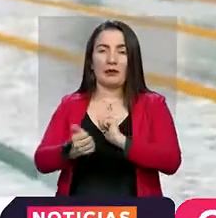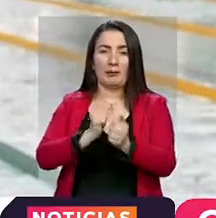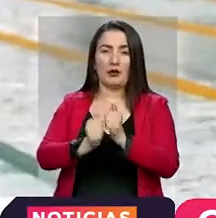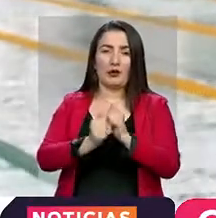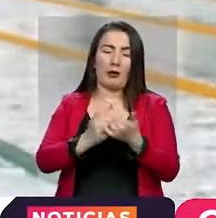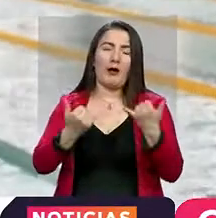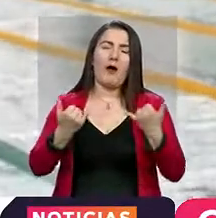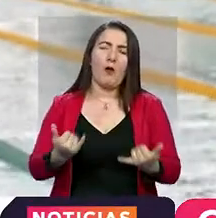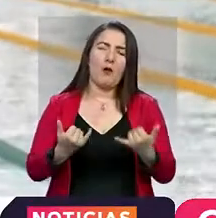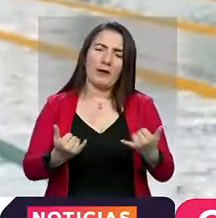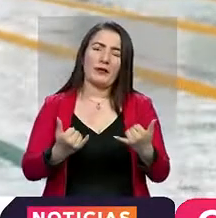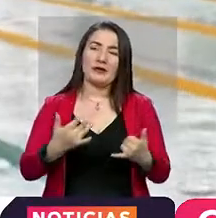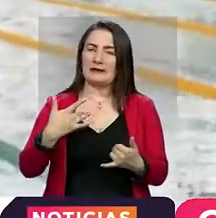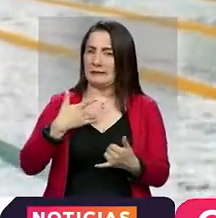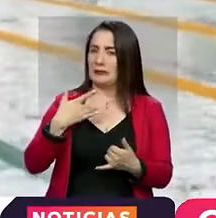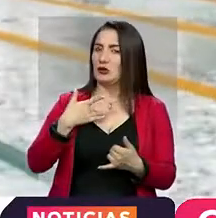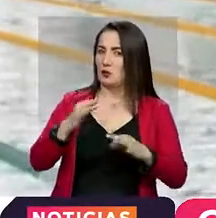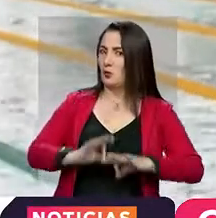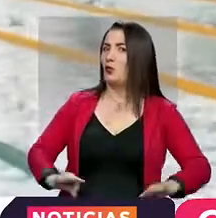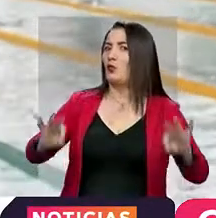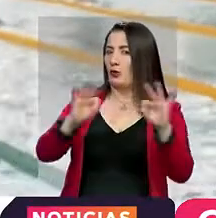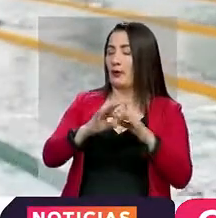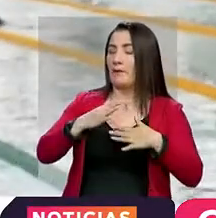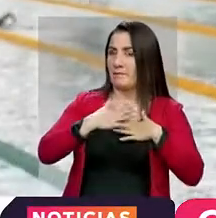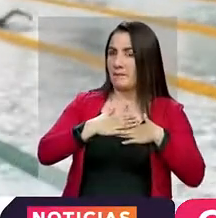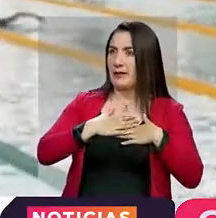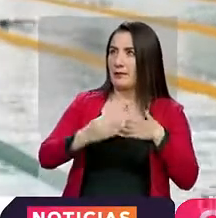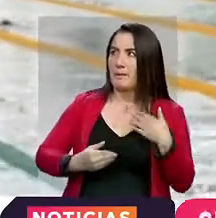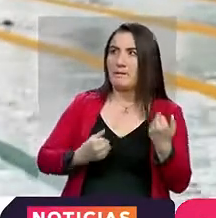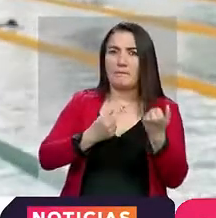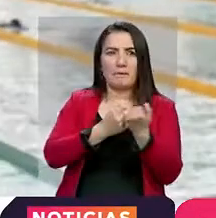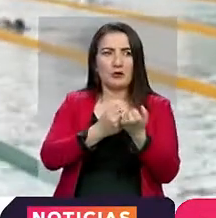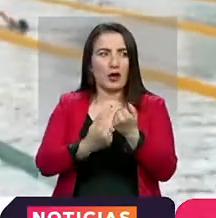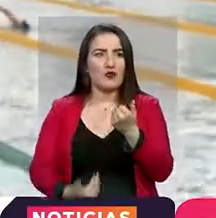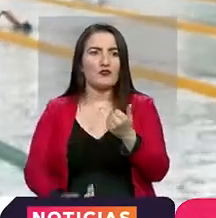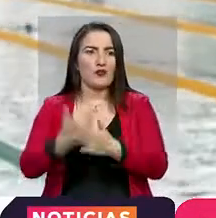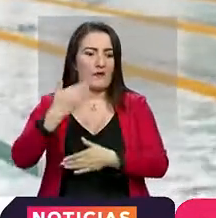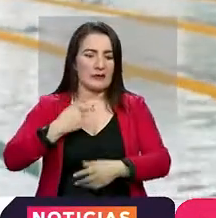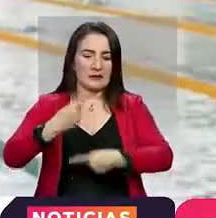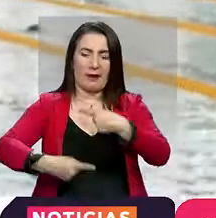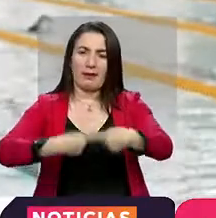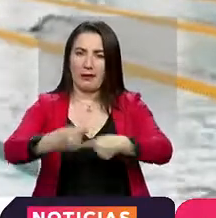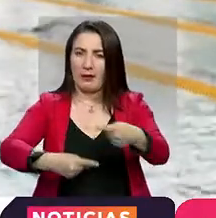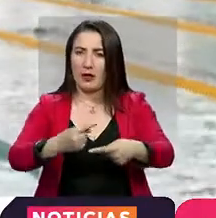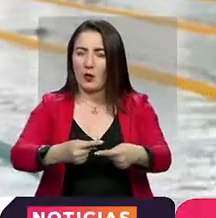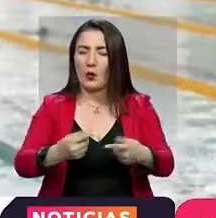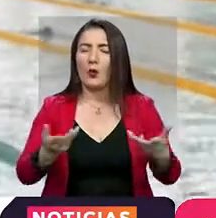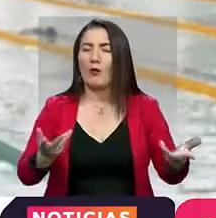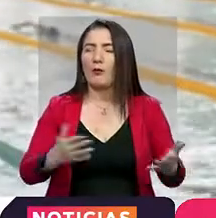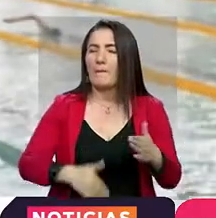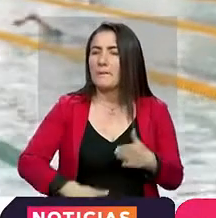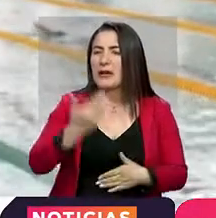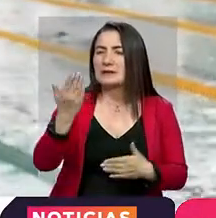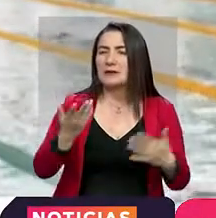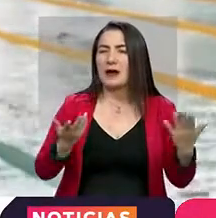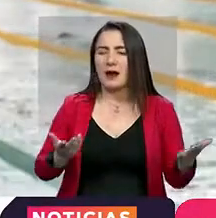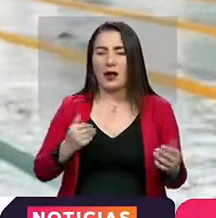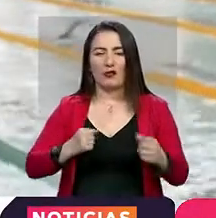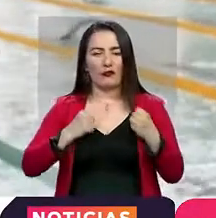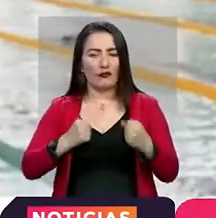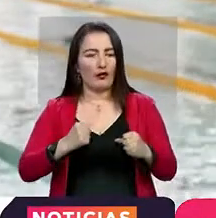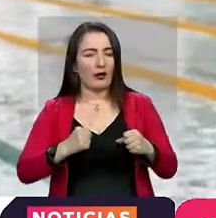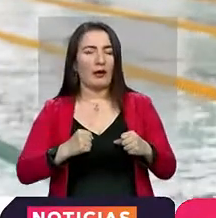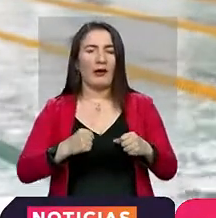momento siento que es más importante para mí apoyar a estas nuevas generaciones, empezar a forjar